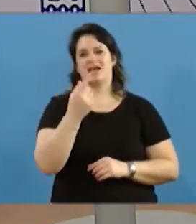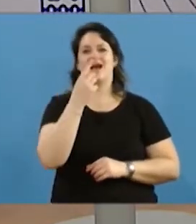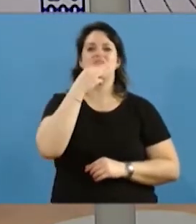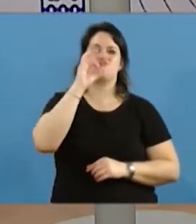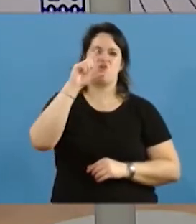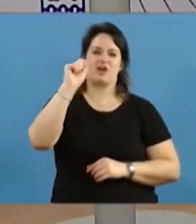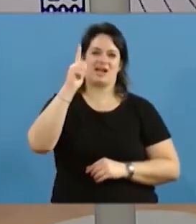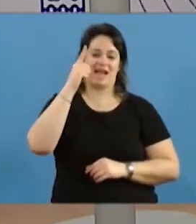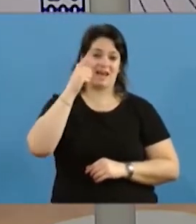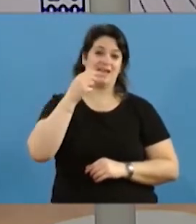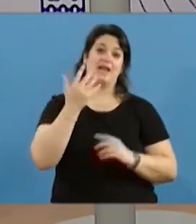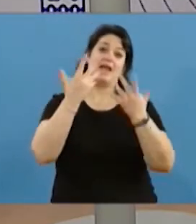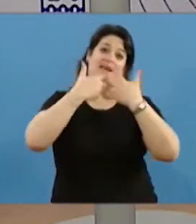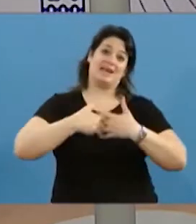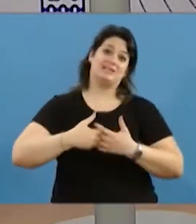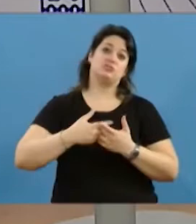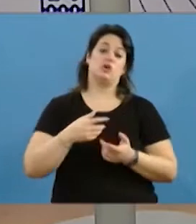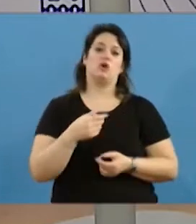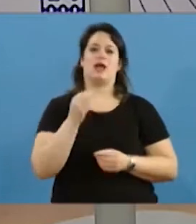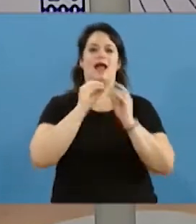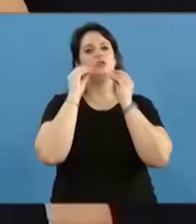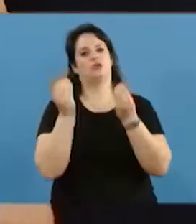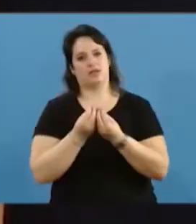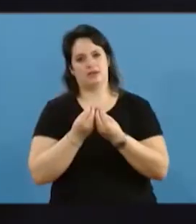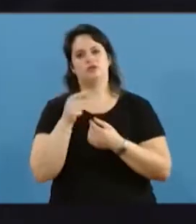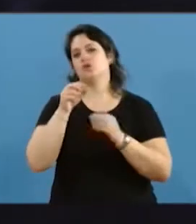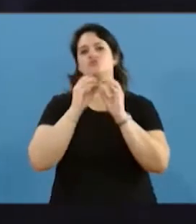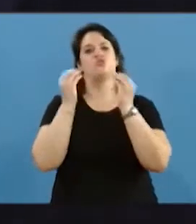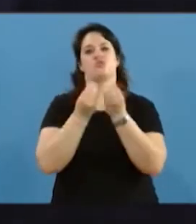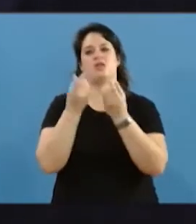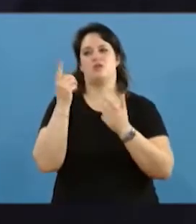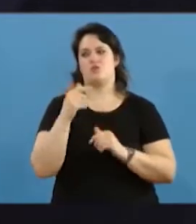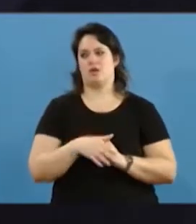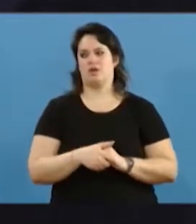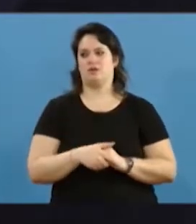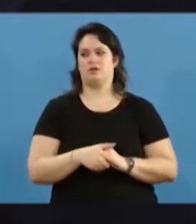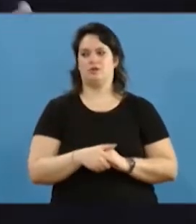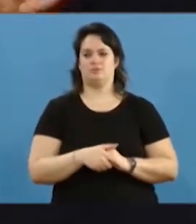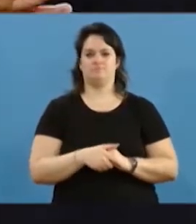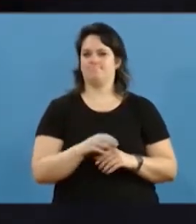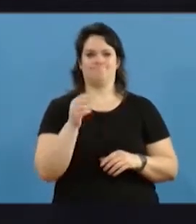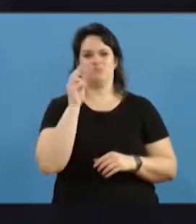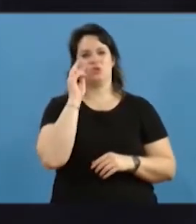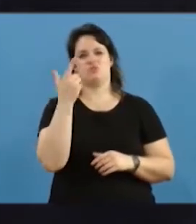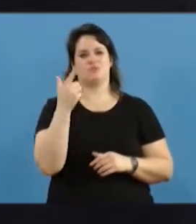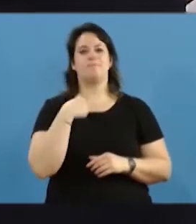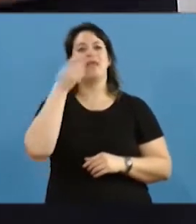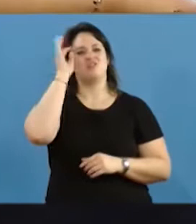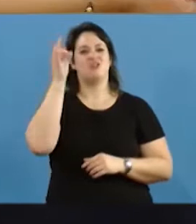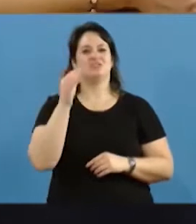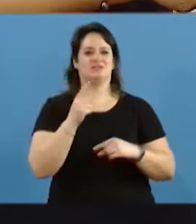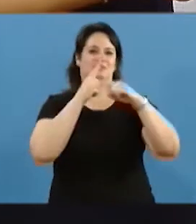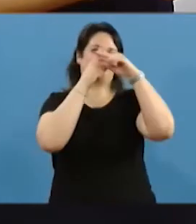vocal respecto del total de vocales. Bien. Acá no lo veo al total, ¿sí? No. Yo no lo veo, yo lo sé porque saqué